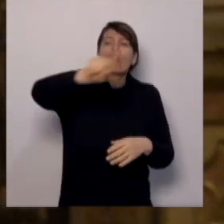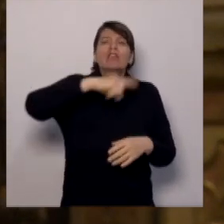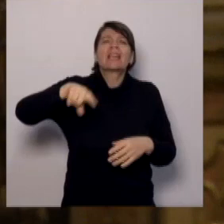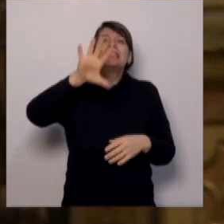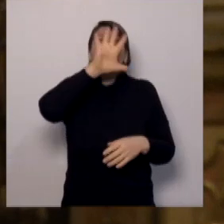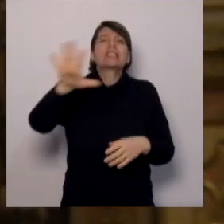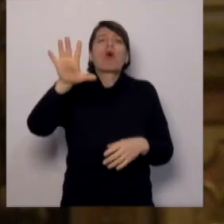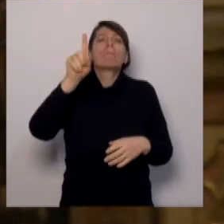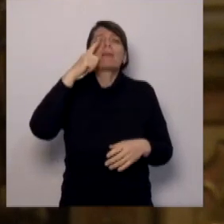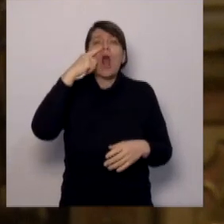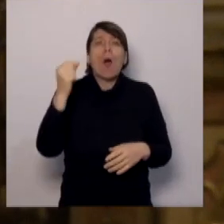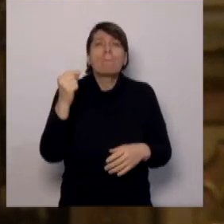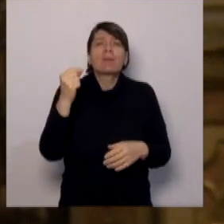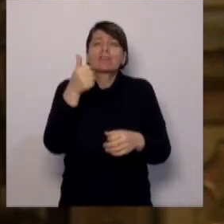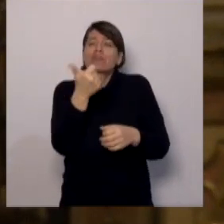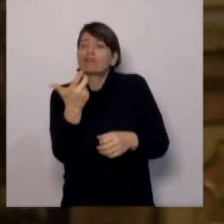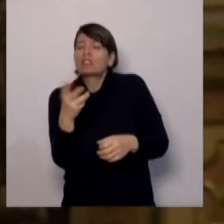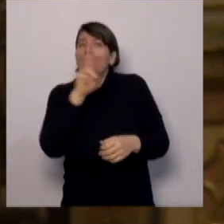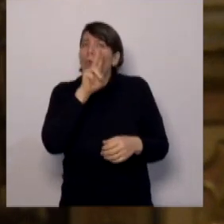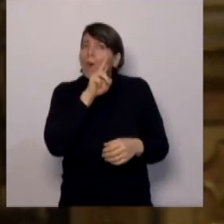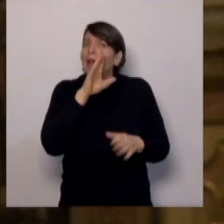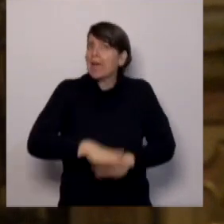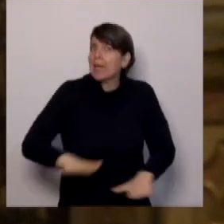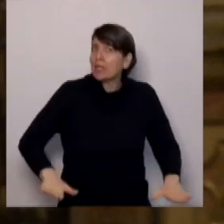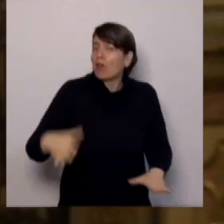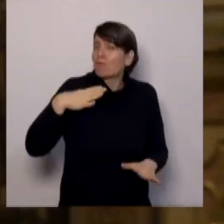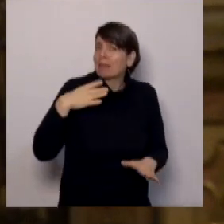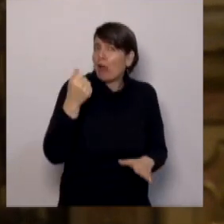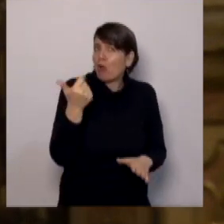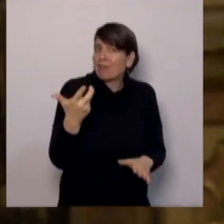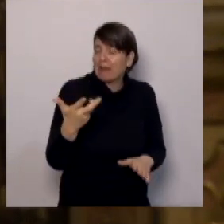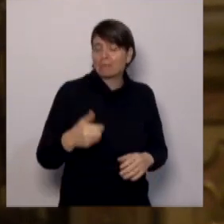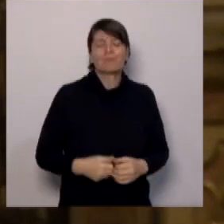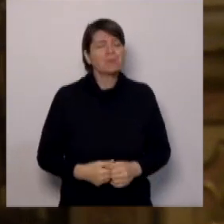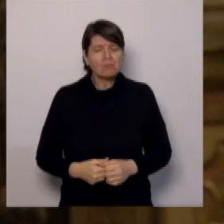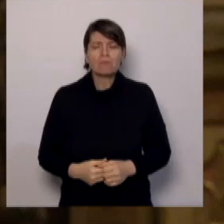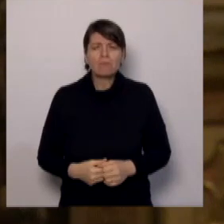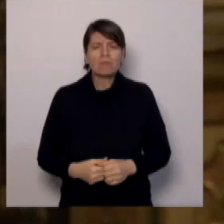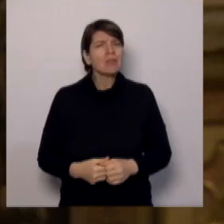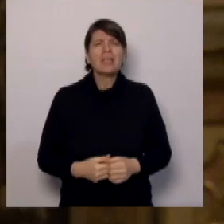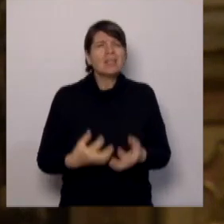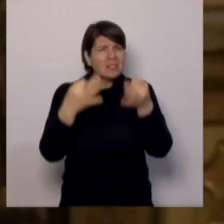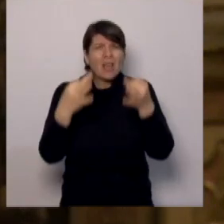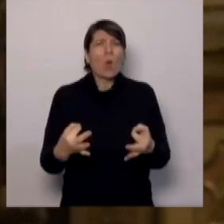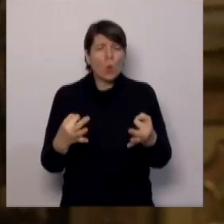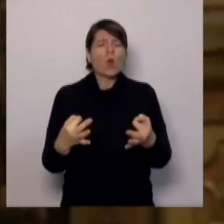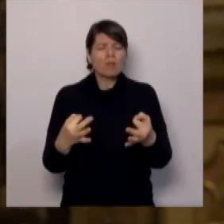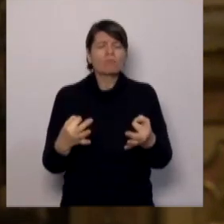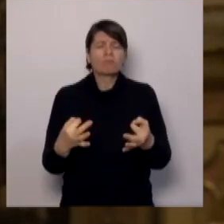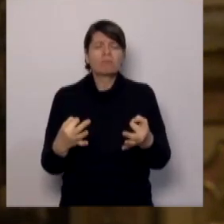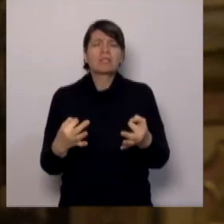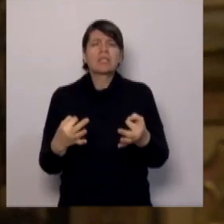comieron fueron unos 5.000 hombres, sin contar a las mujeres y a los niños. Por eso dicen, es muy